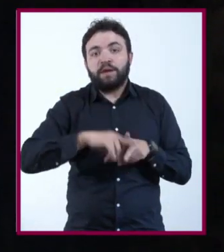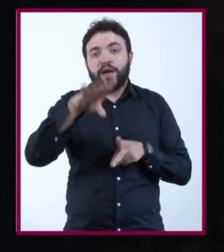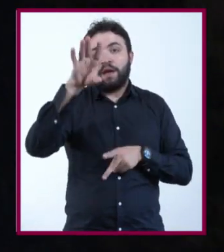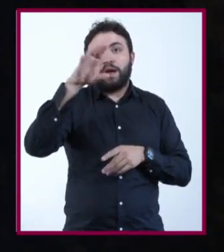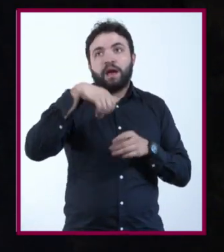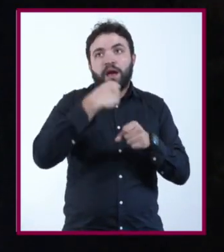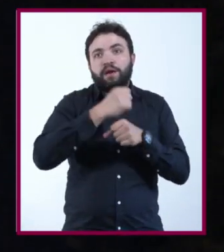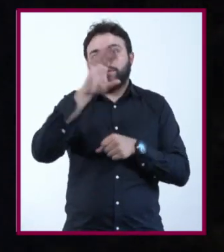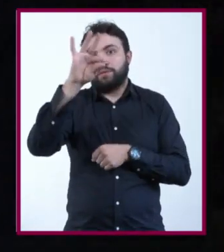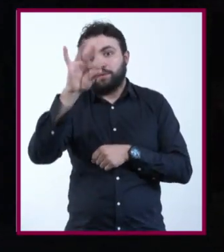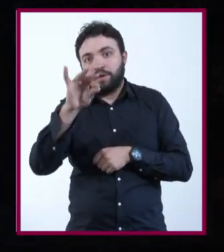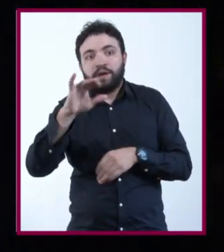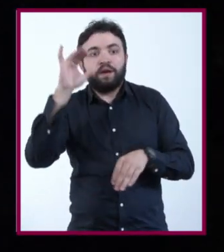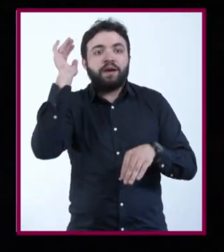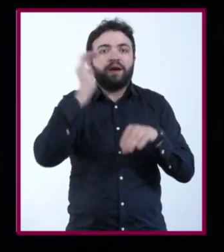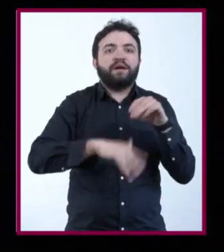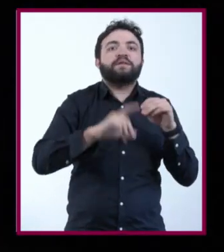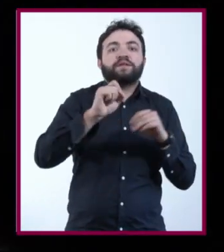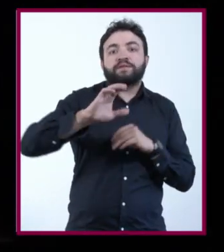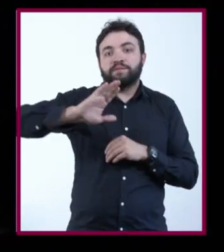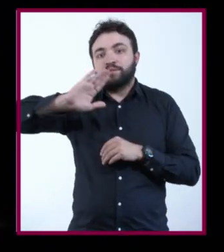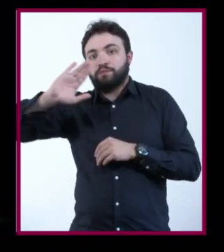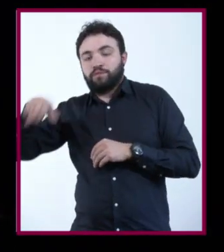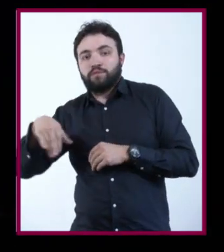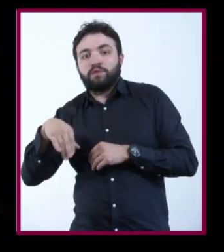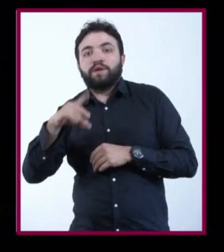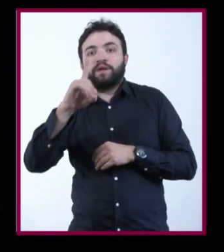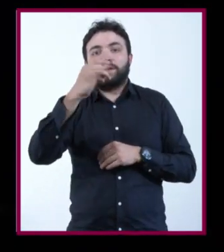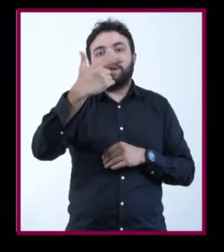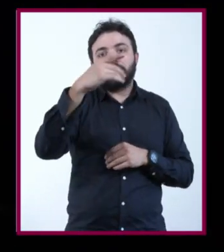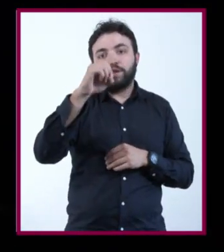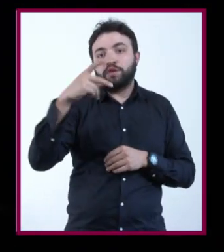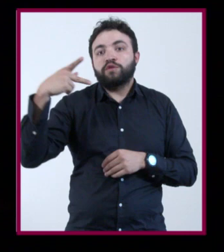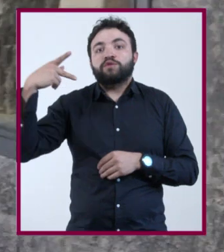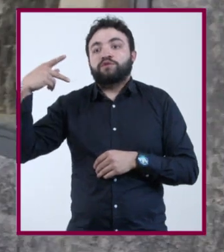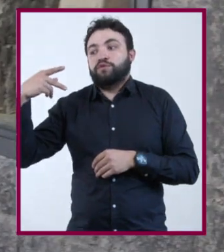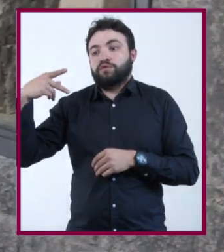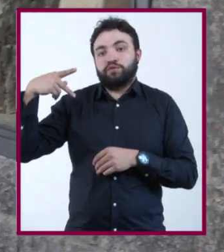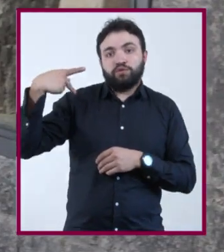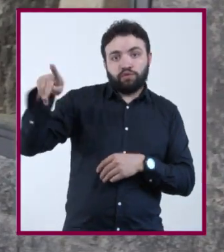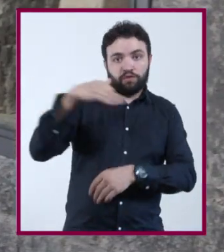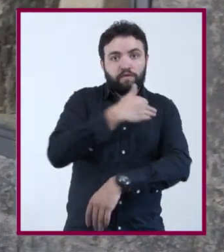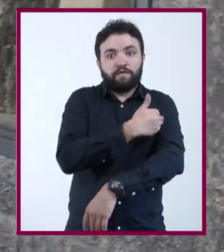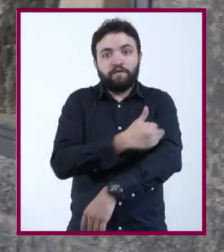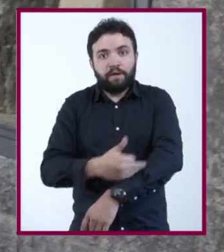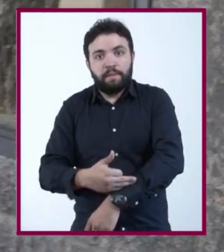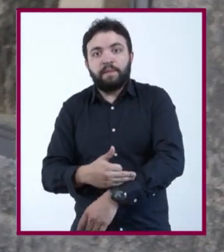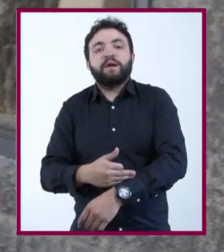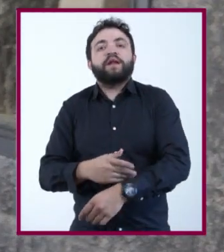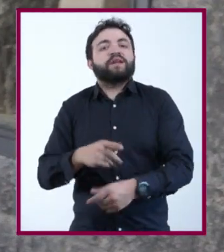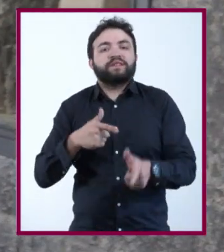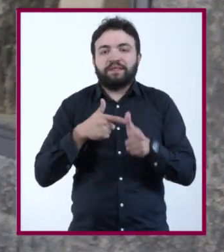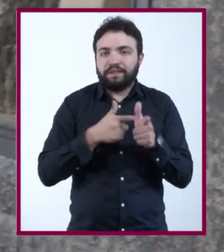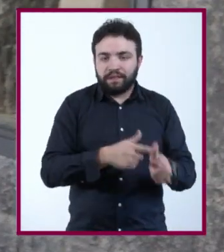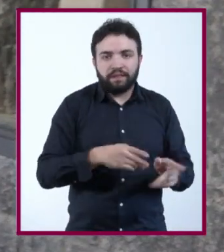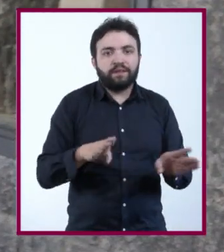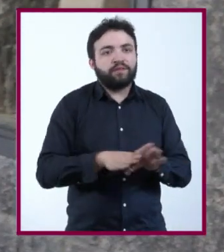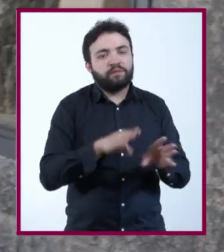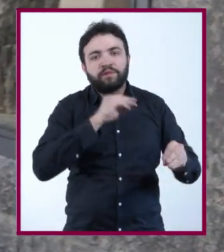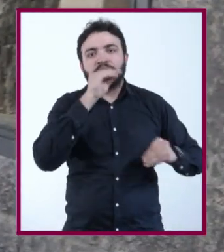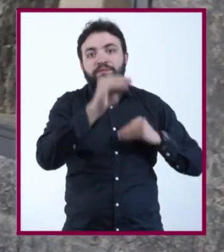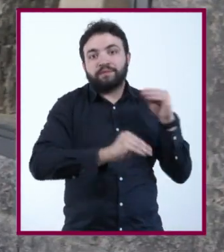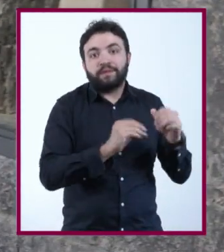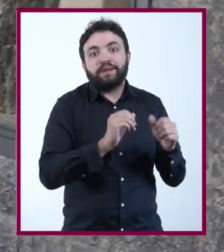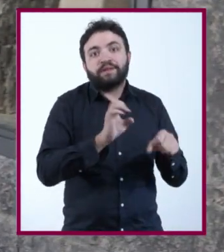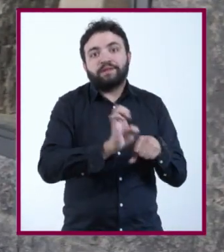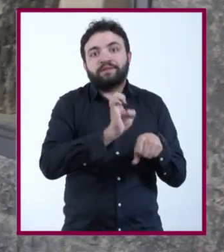los 40, termina con la muerte de Diego y después sus hijos, su familia y sus amigos terminan.